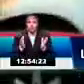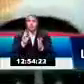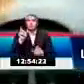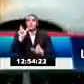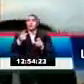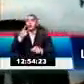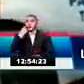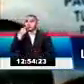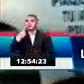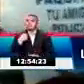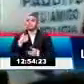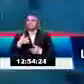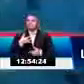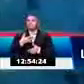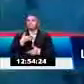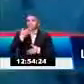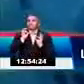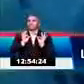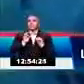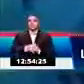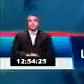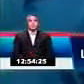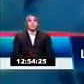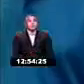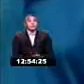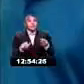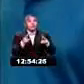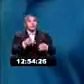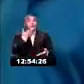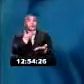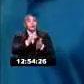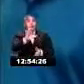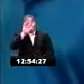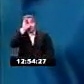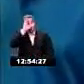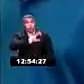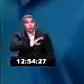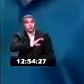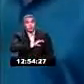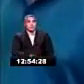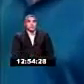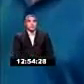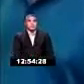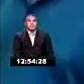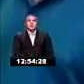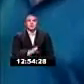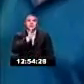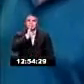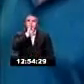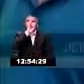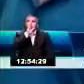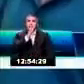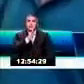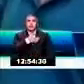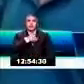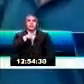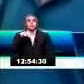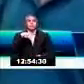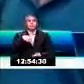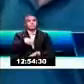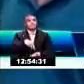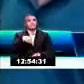este proceso de recuperación. Agradecimiento a los señores miembros de la policía que siempre estuvieron